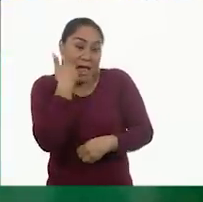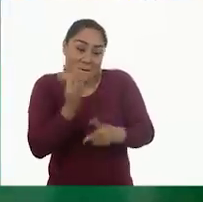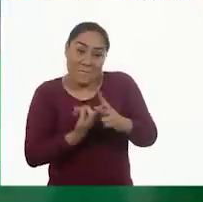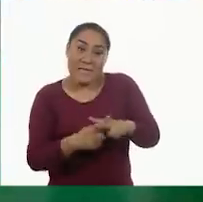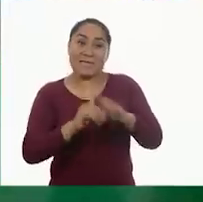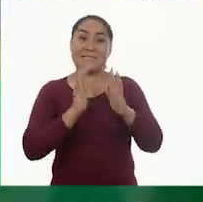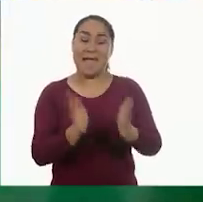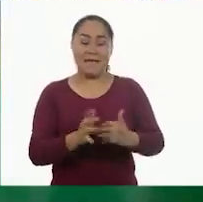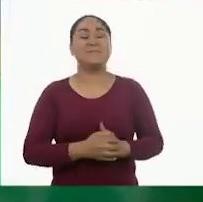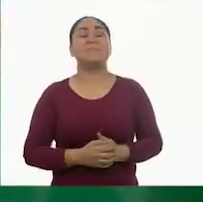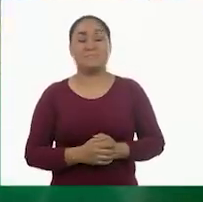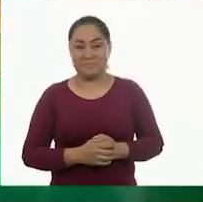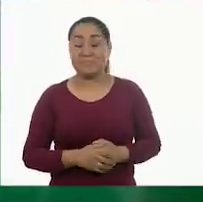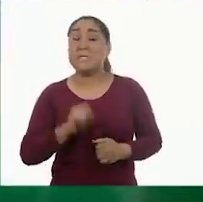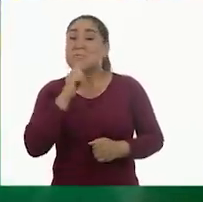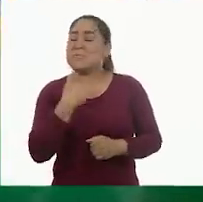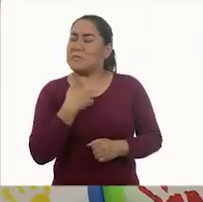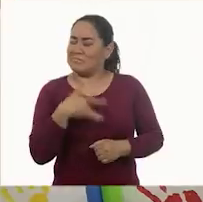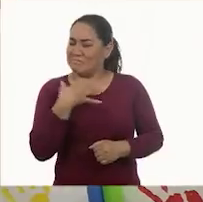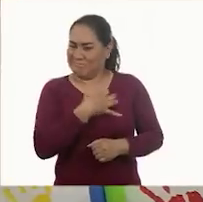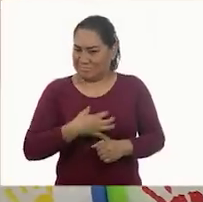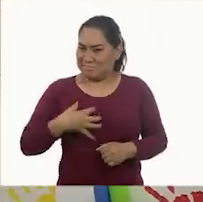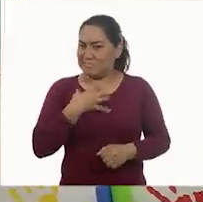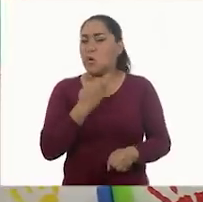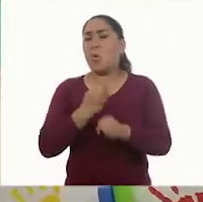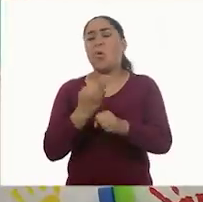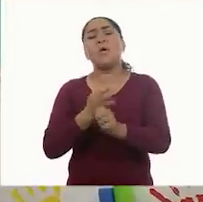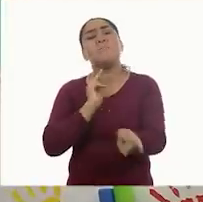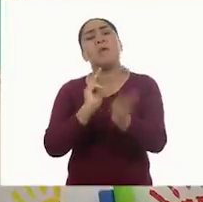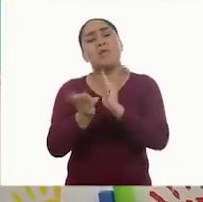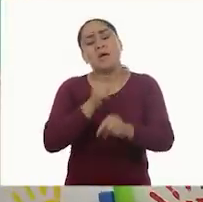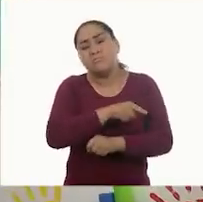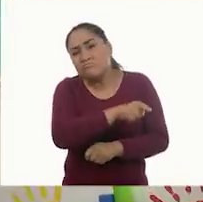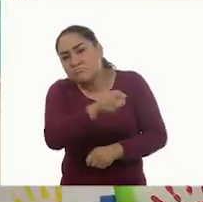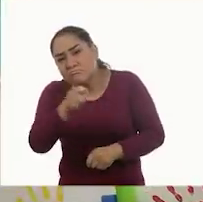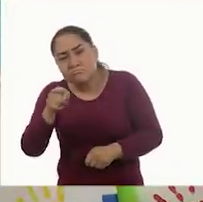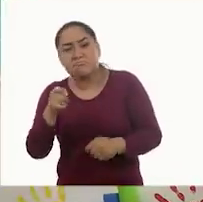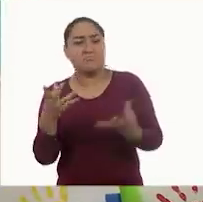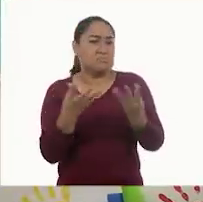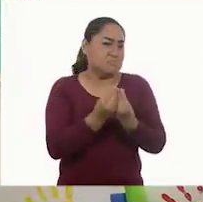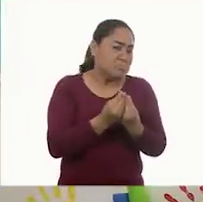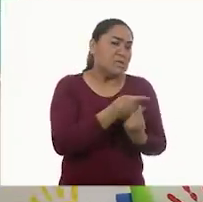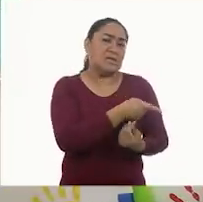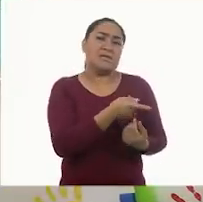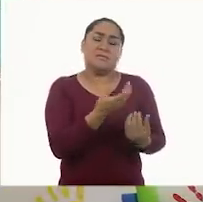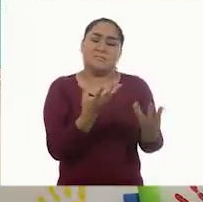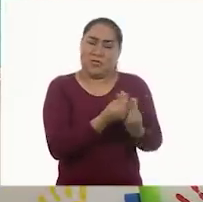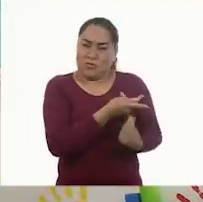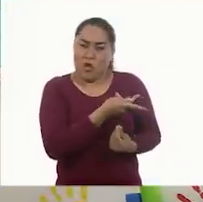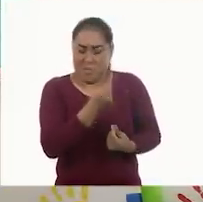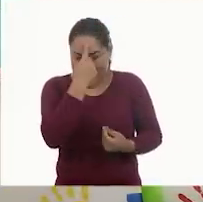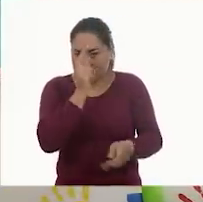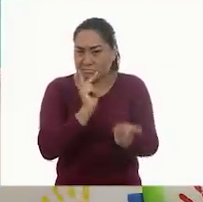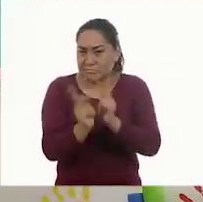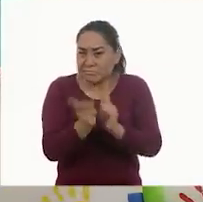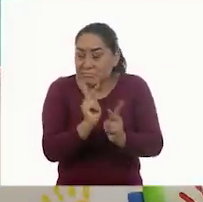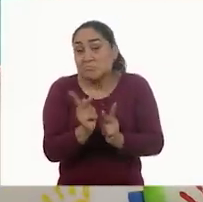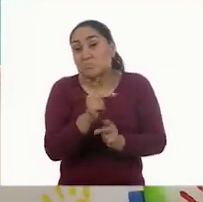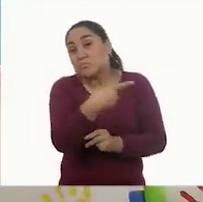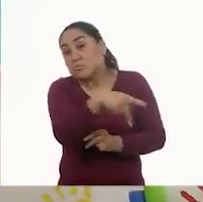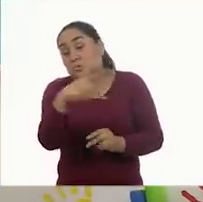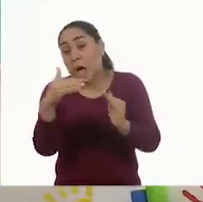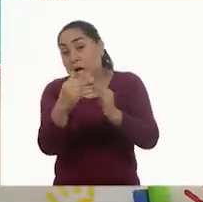Yo también. También estoy muy entusiasmada de poder platicar con ustedes y con las niñas y los niños que nos están viendo desde casa o desde otro